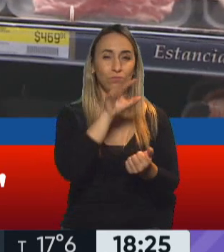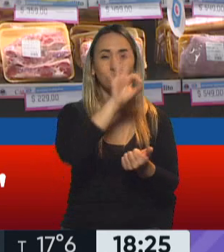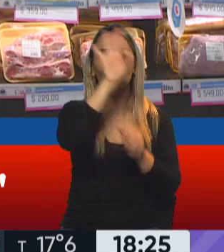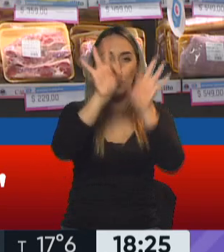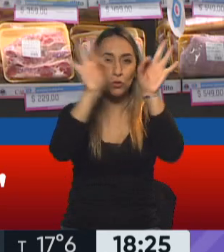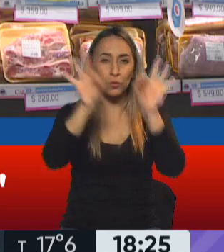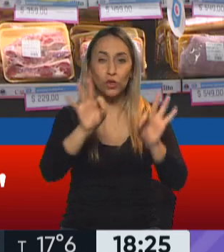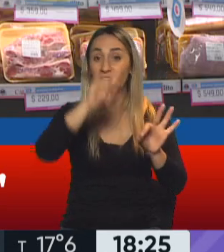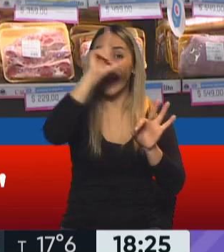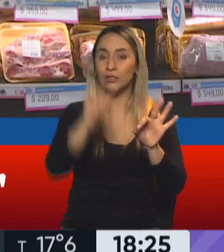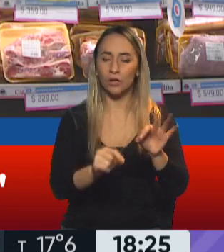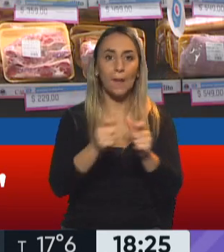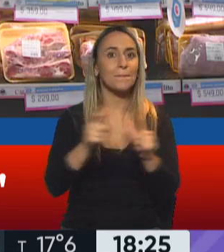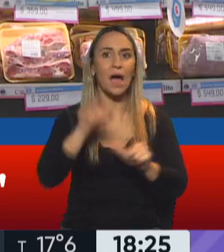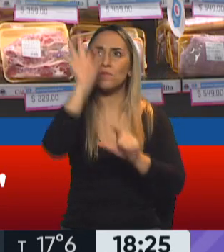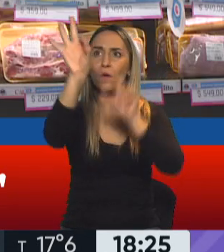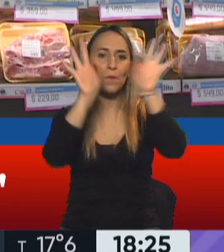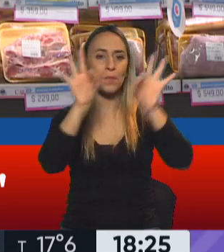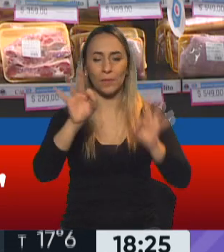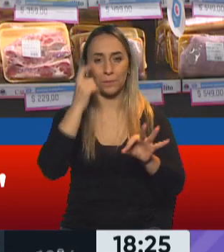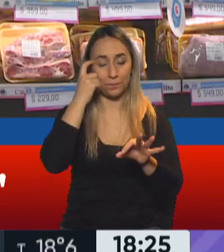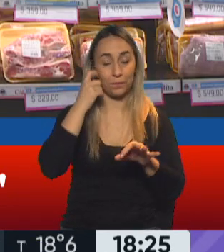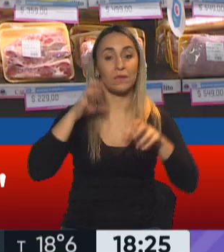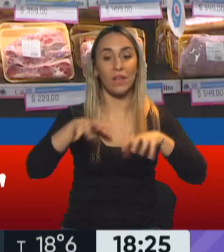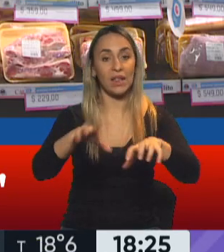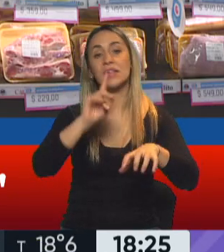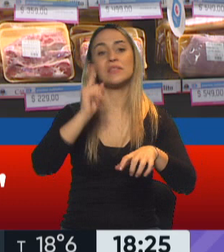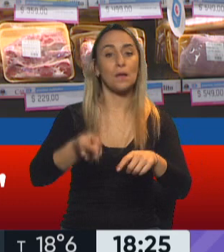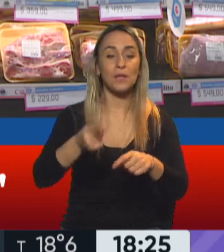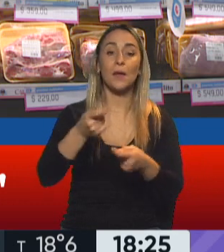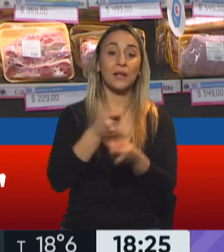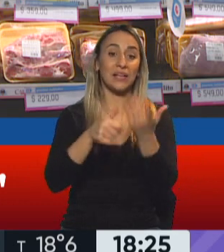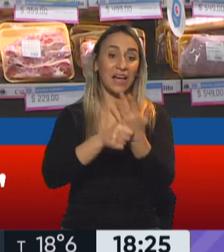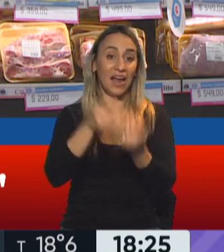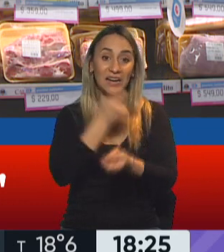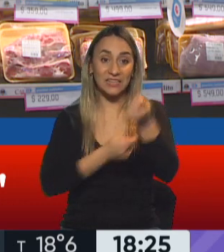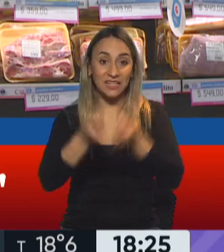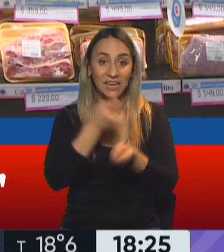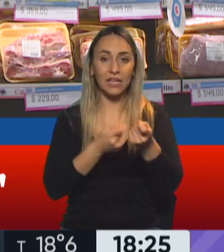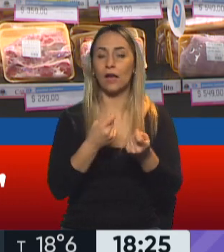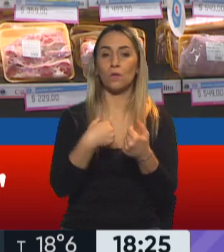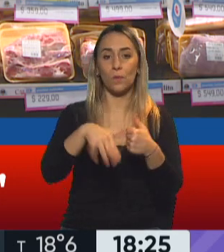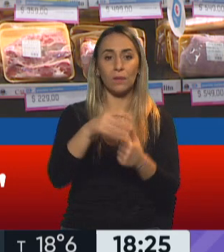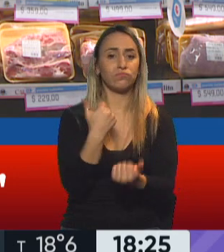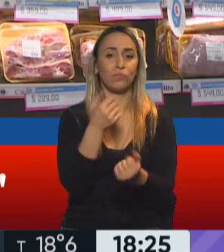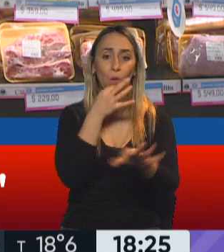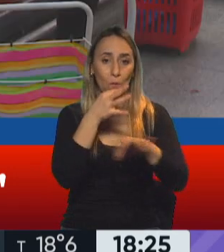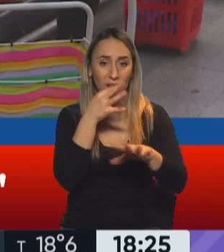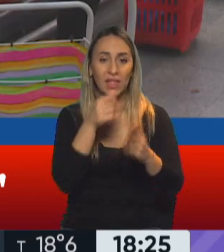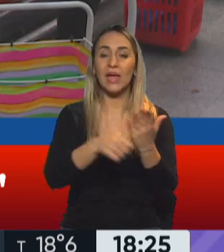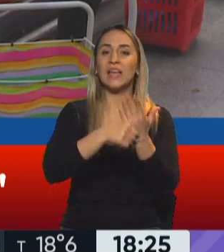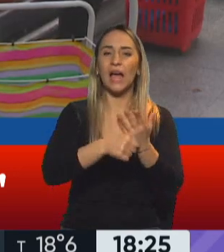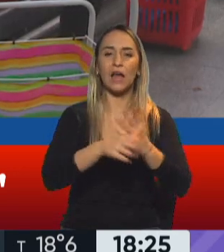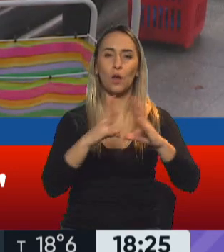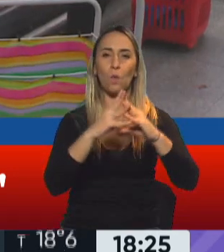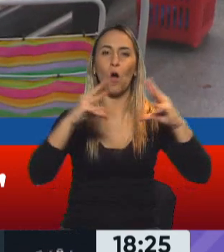nivel nacional, y las carnicerías móviles del mercado federal ambulante van a comercializar cortes envasados al vacío. Y acá tenemos nuevamente